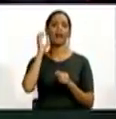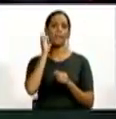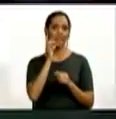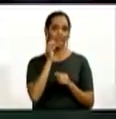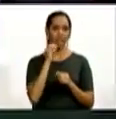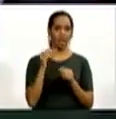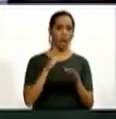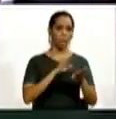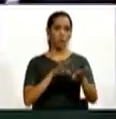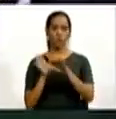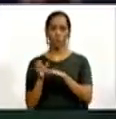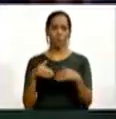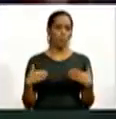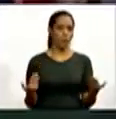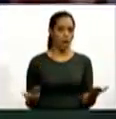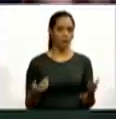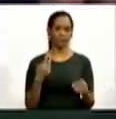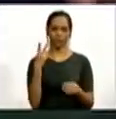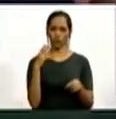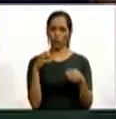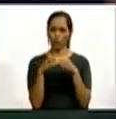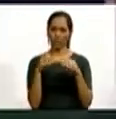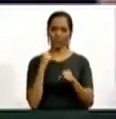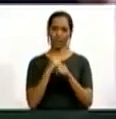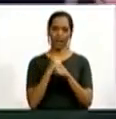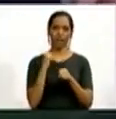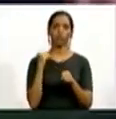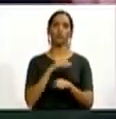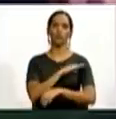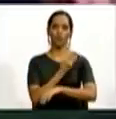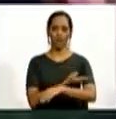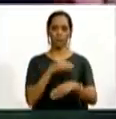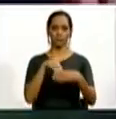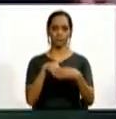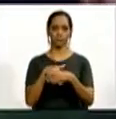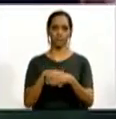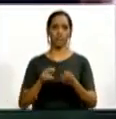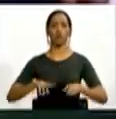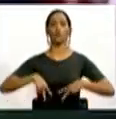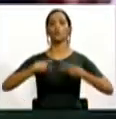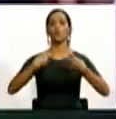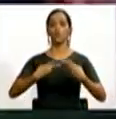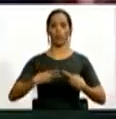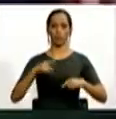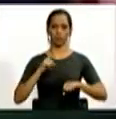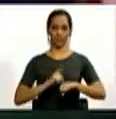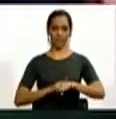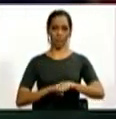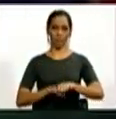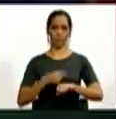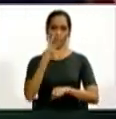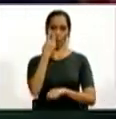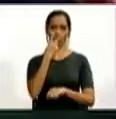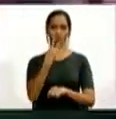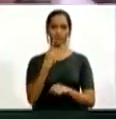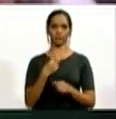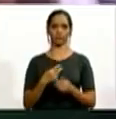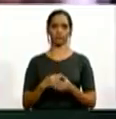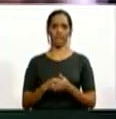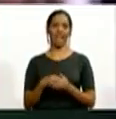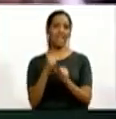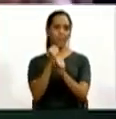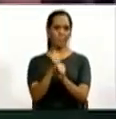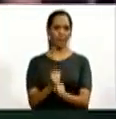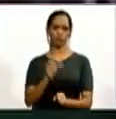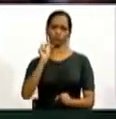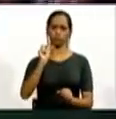Esos dos grupos están trabajando fuertemente por las elecciones. En el bando de Un Nuevo Tiempo los veo esperando